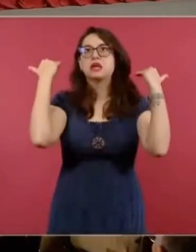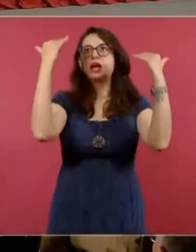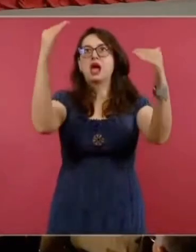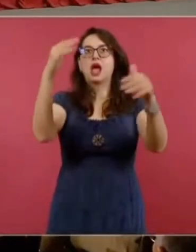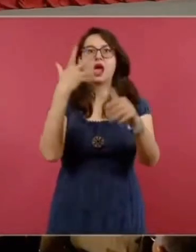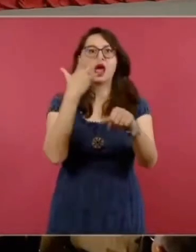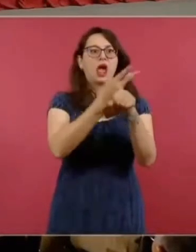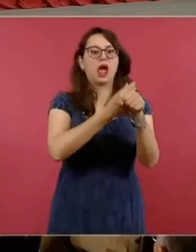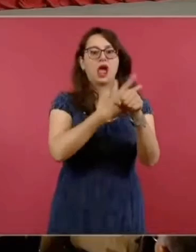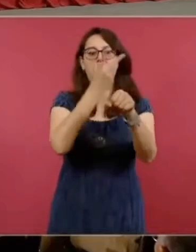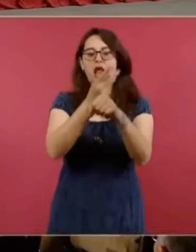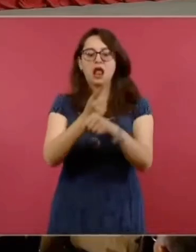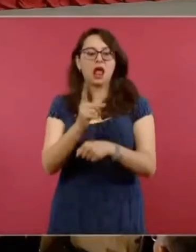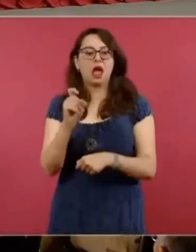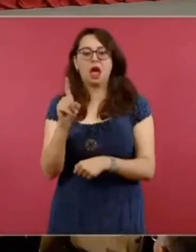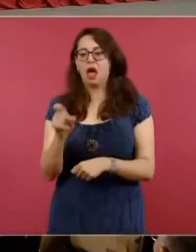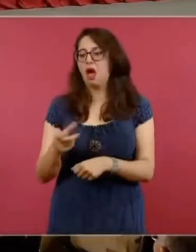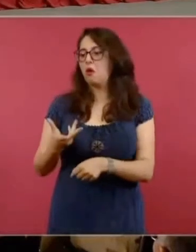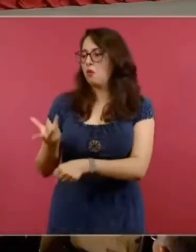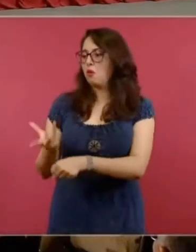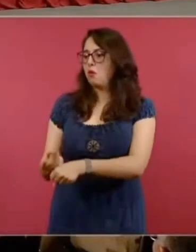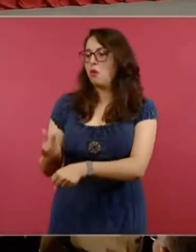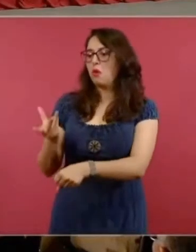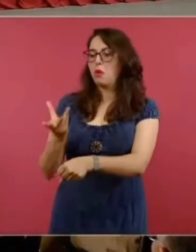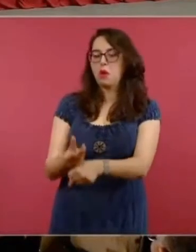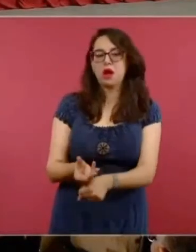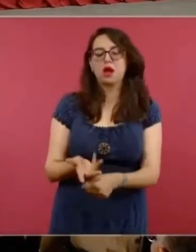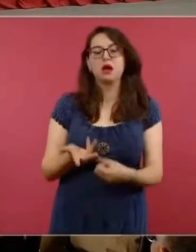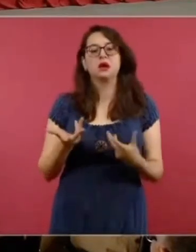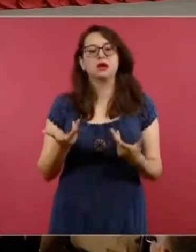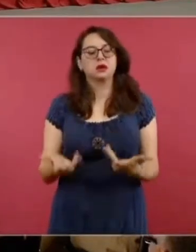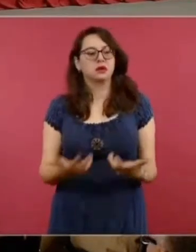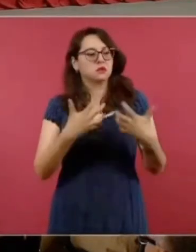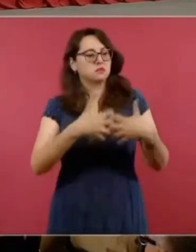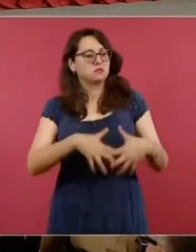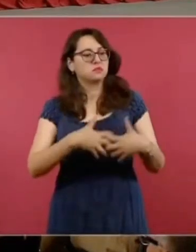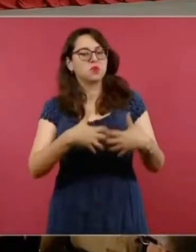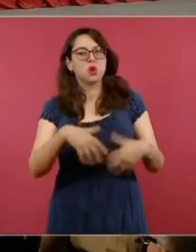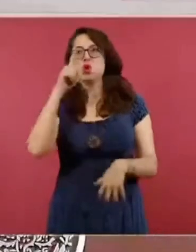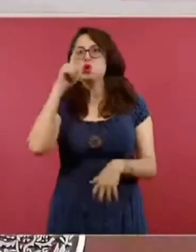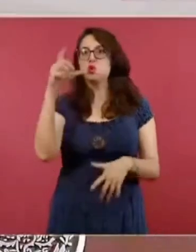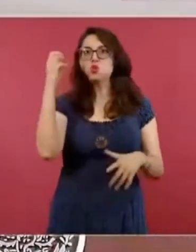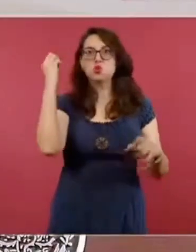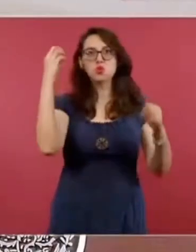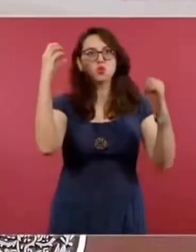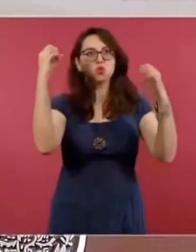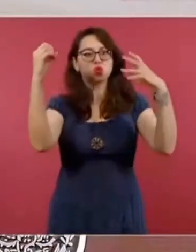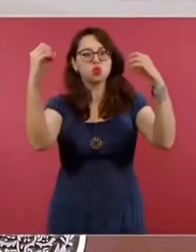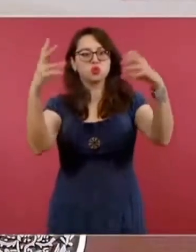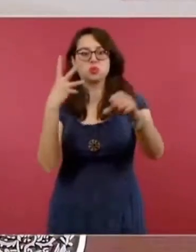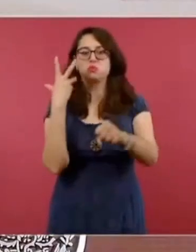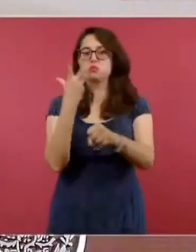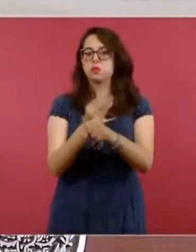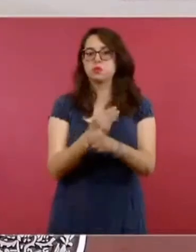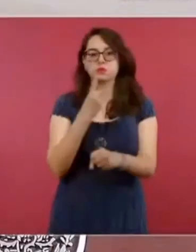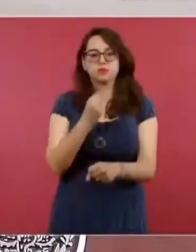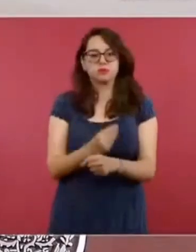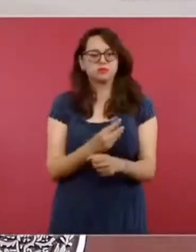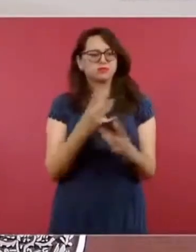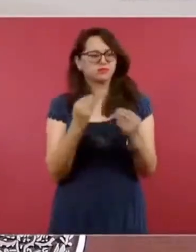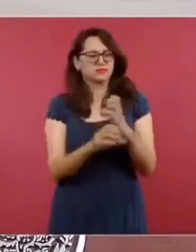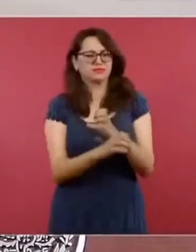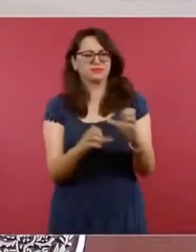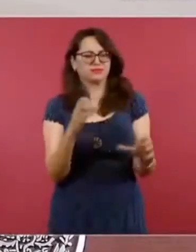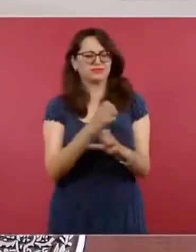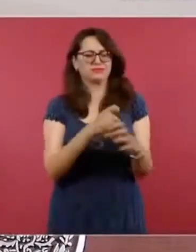eléctricas, instalaciones hidráulicas, mantenimiento de equipos médicos, luminarias, señalética y quizá la obra más importante que se ha llevado,